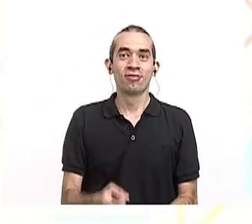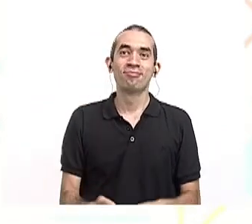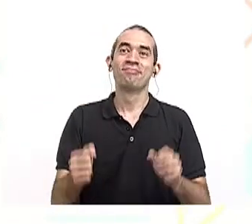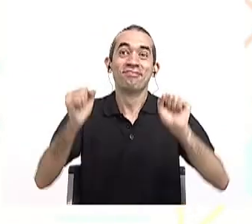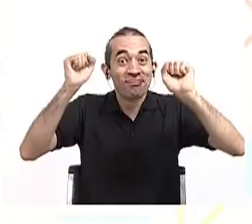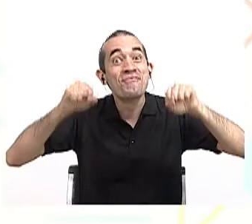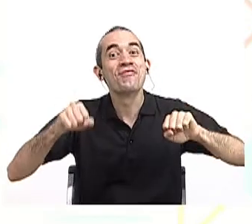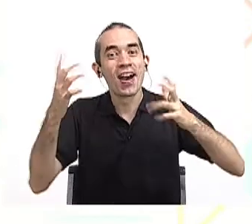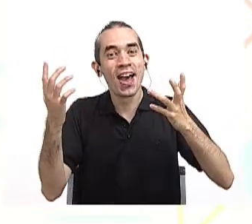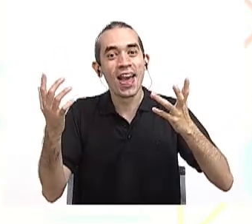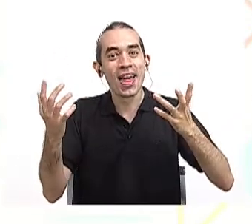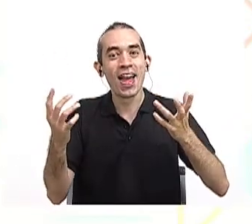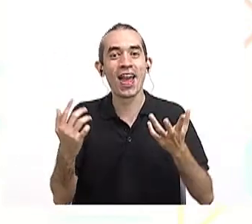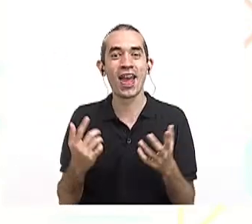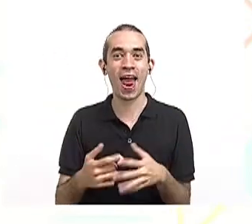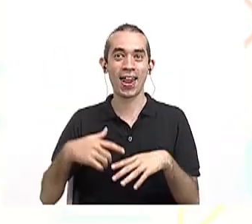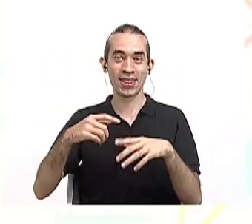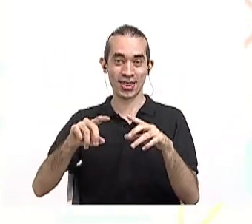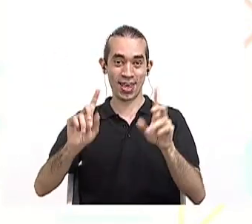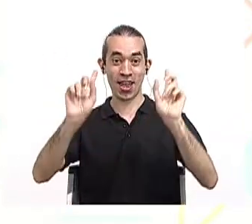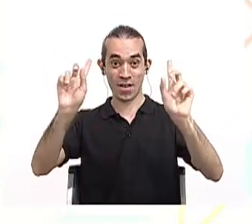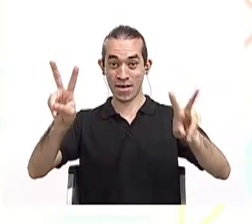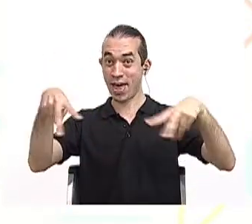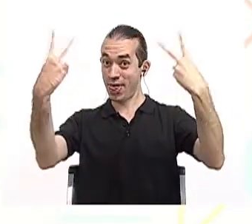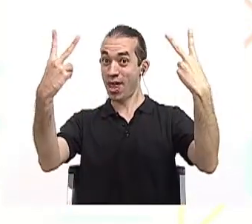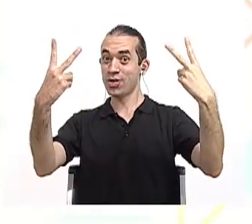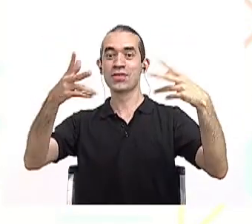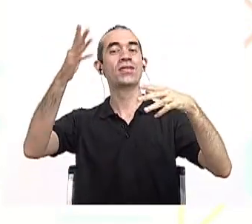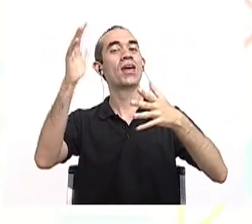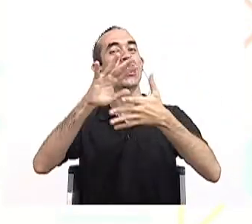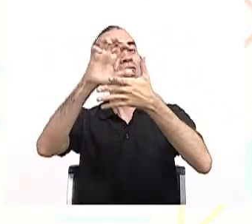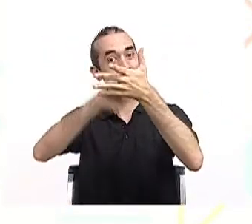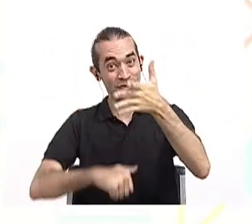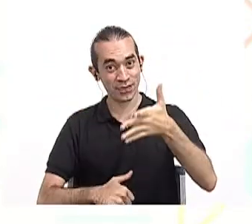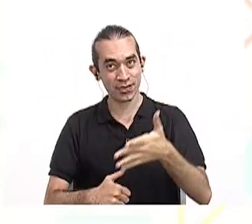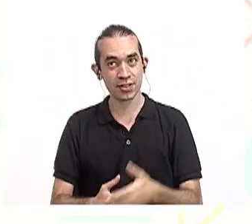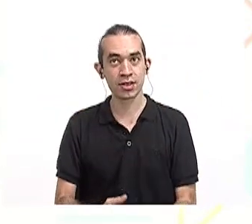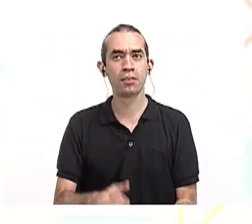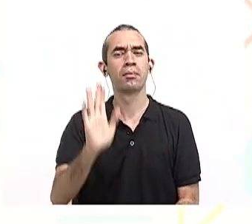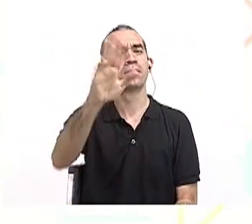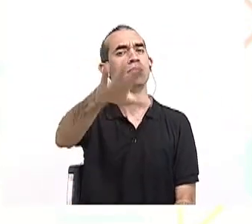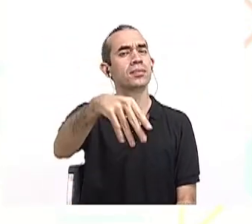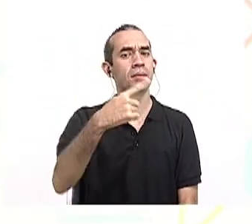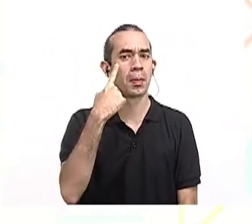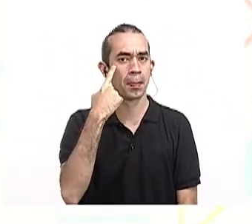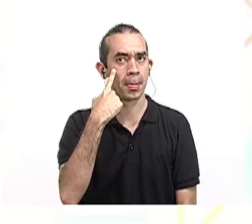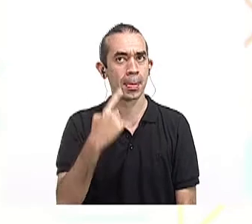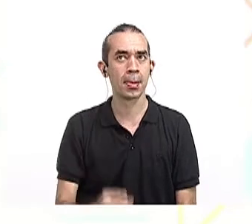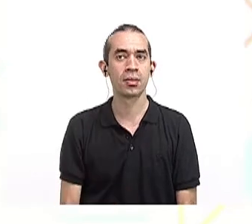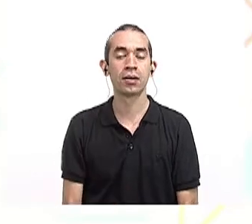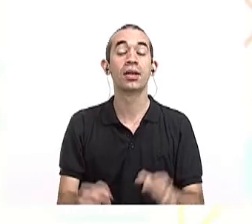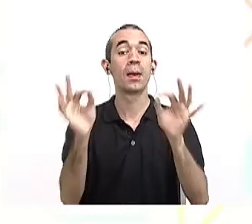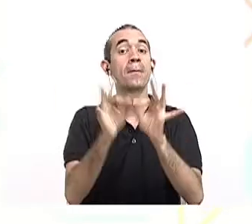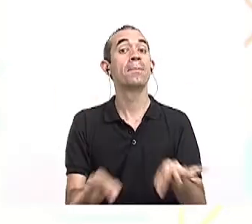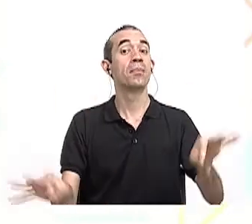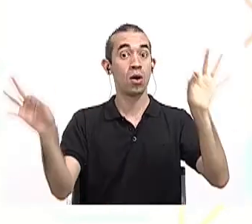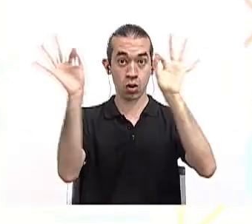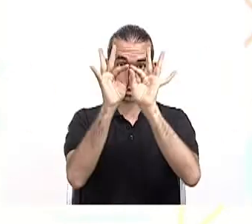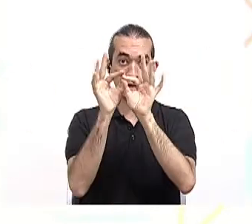podemos aplicar una diferencia de cuadrados. Ahora, es